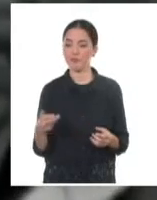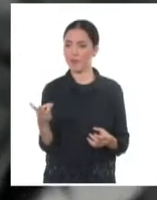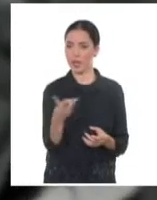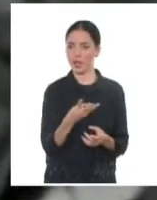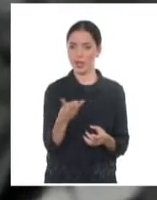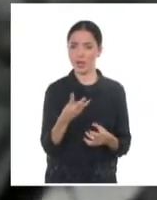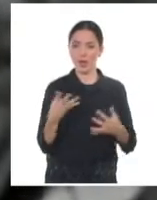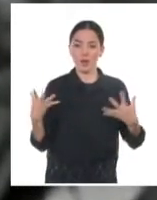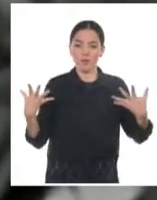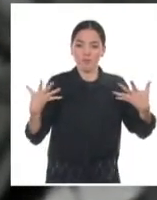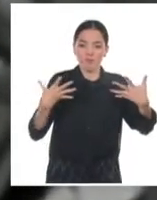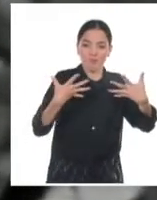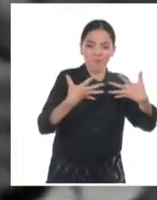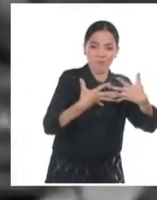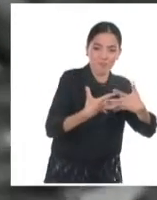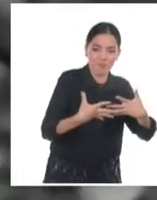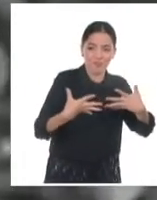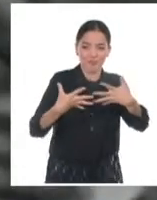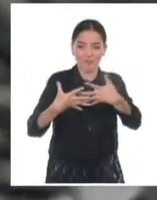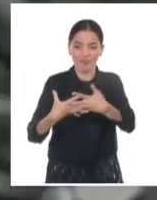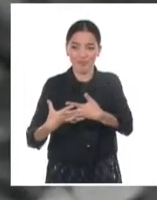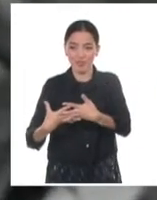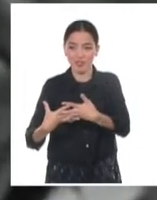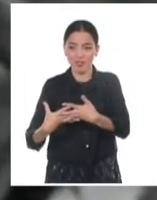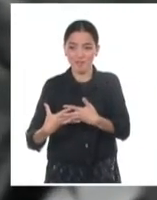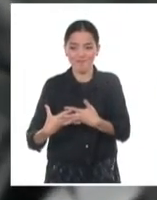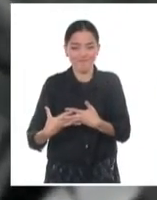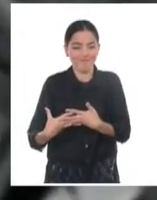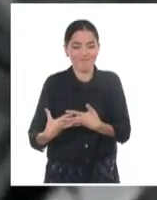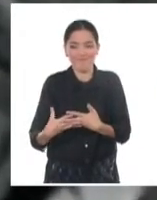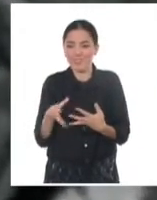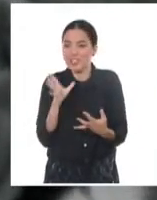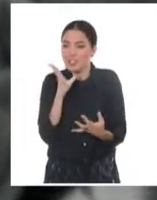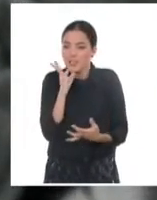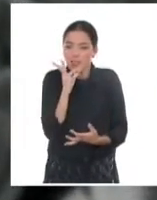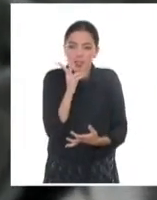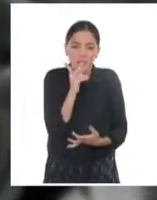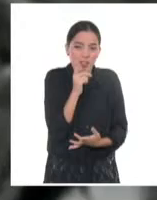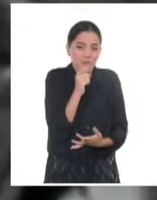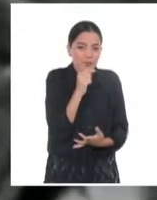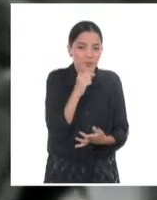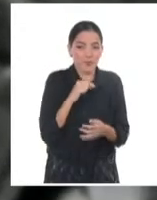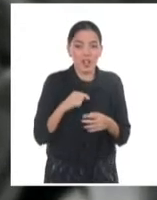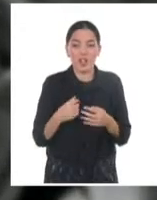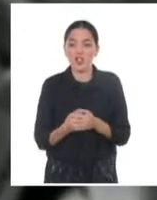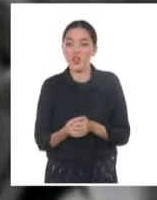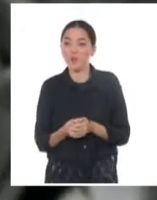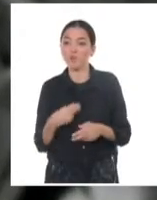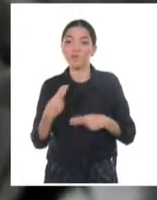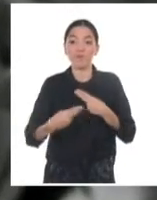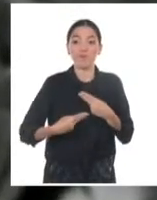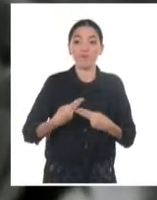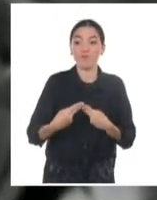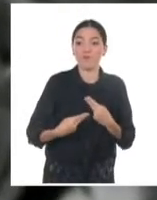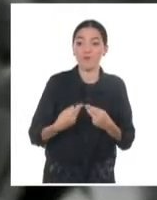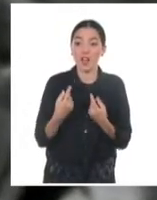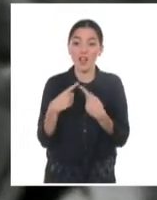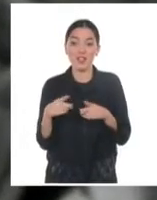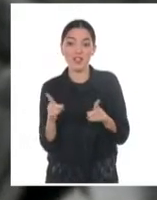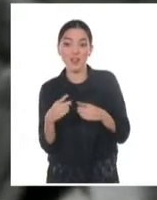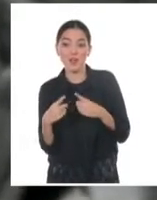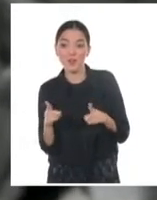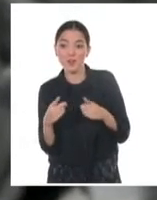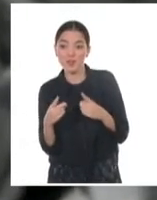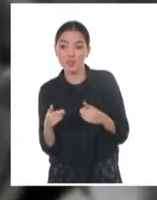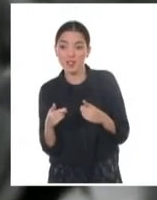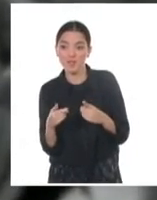bolero y el son, y con esa forma de interpretar la música lograron gran popularidad dentro y fuera de la isla.